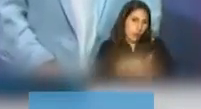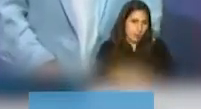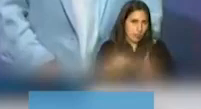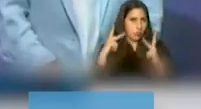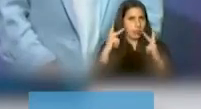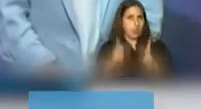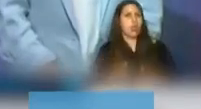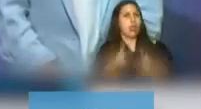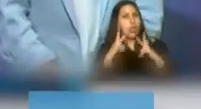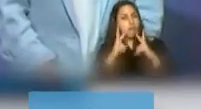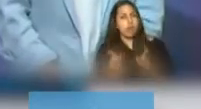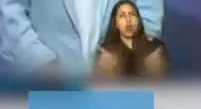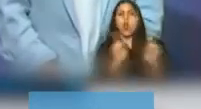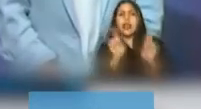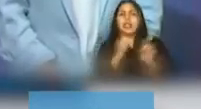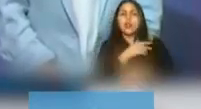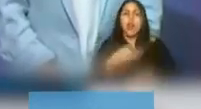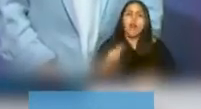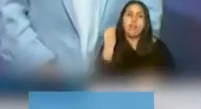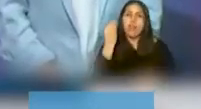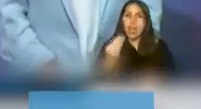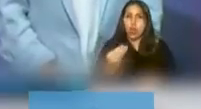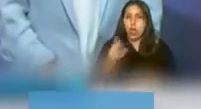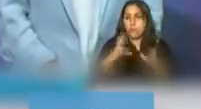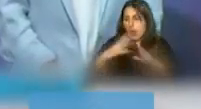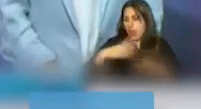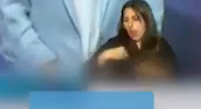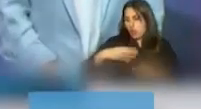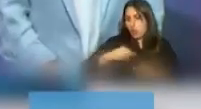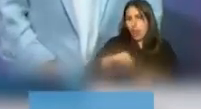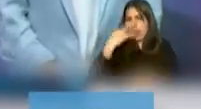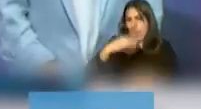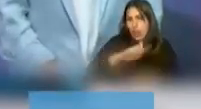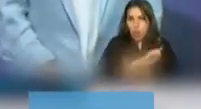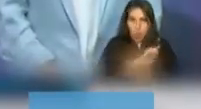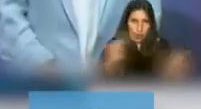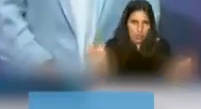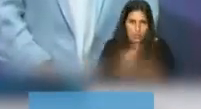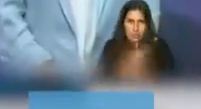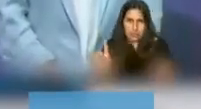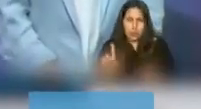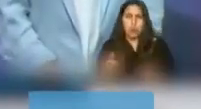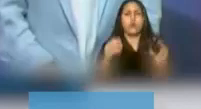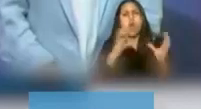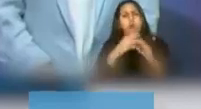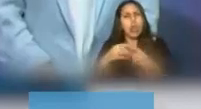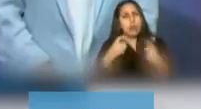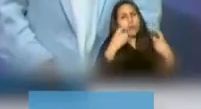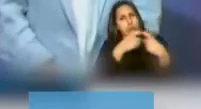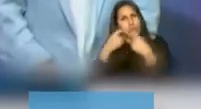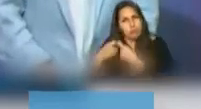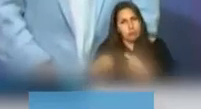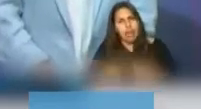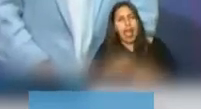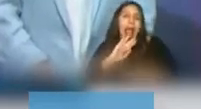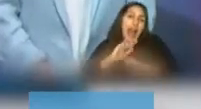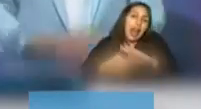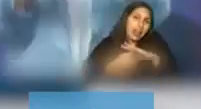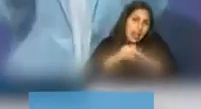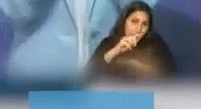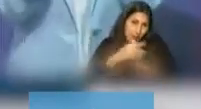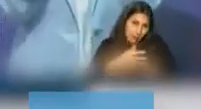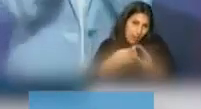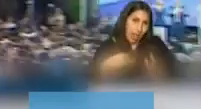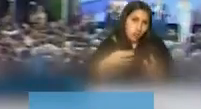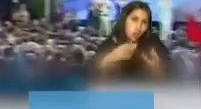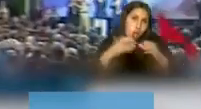virtudes, sino por acuerdo entre élites, entre cúpulas. Y este otro dice, a corazón abierto, ¿vieron? Varias